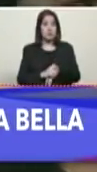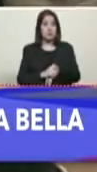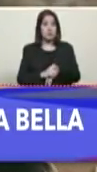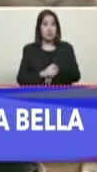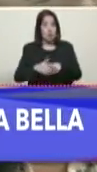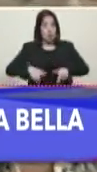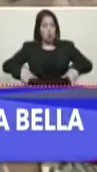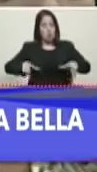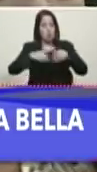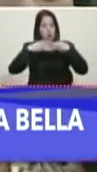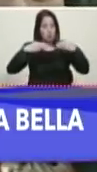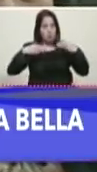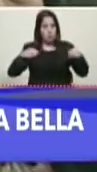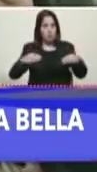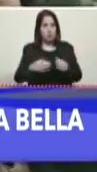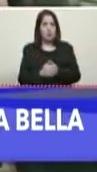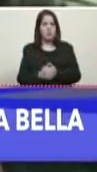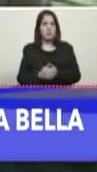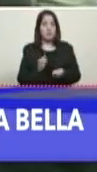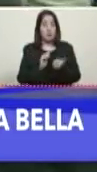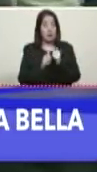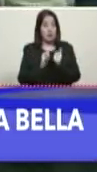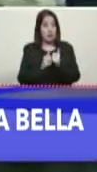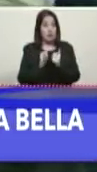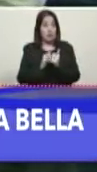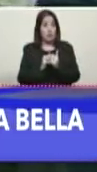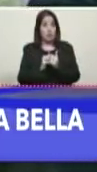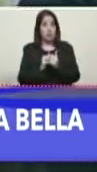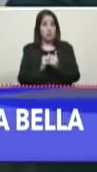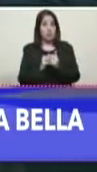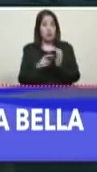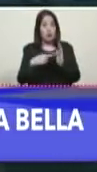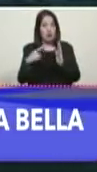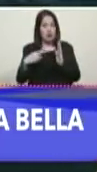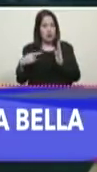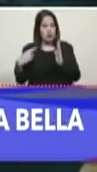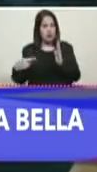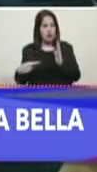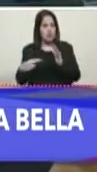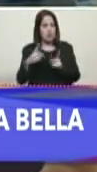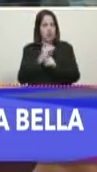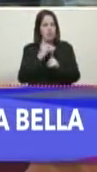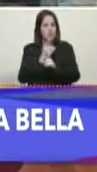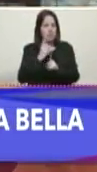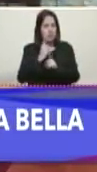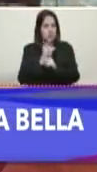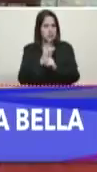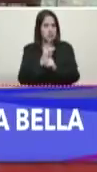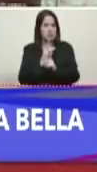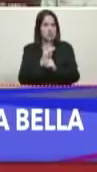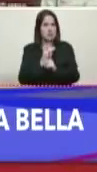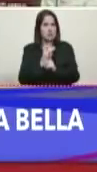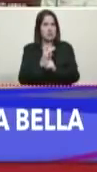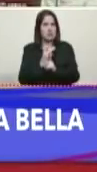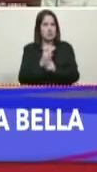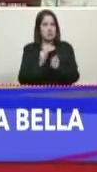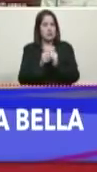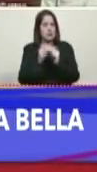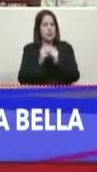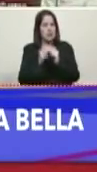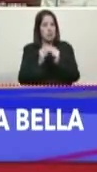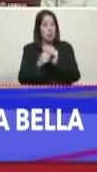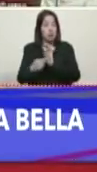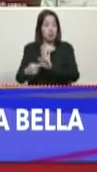públicos del deporte recreativo del deporte de competición del deporte de